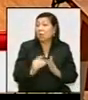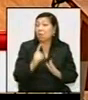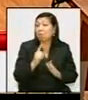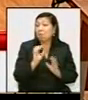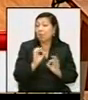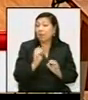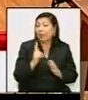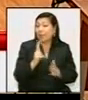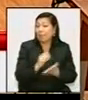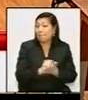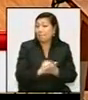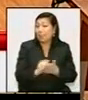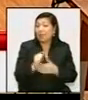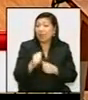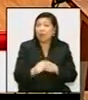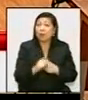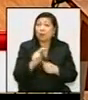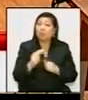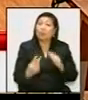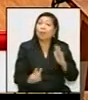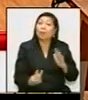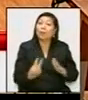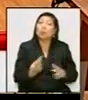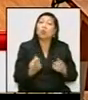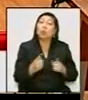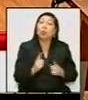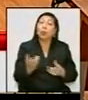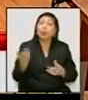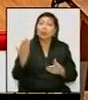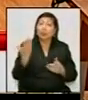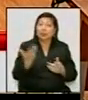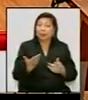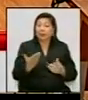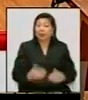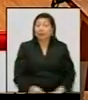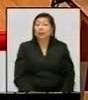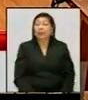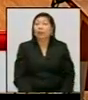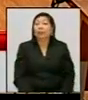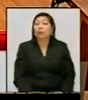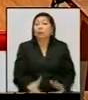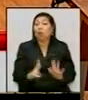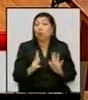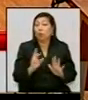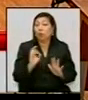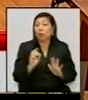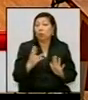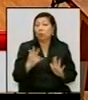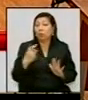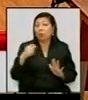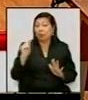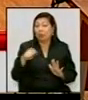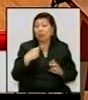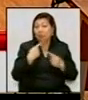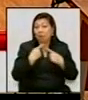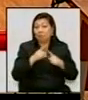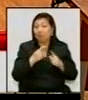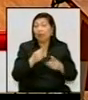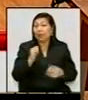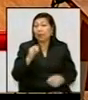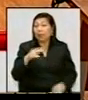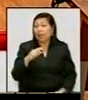mismo trimestre en el 2012, cuando se alcanzó en 8.7% según información del